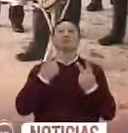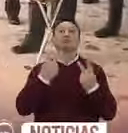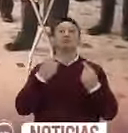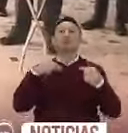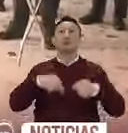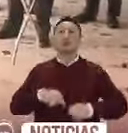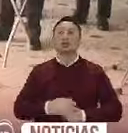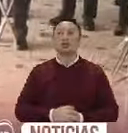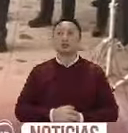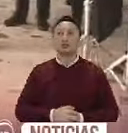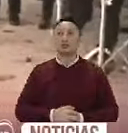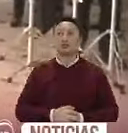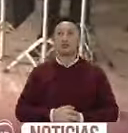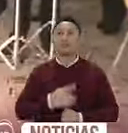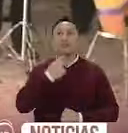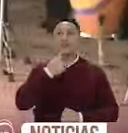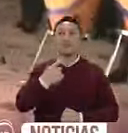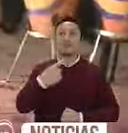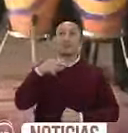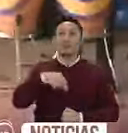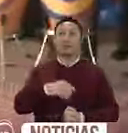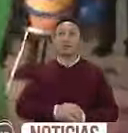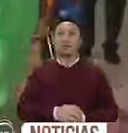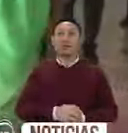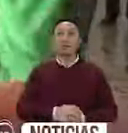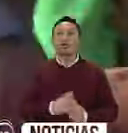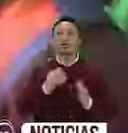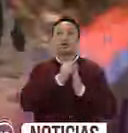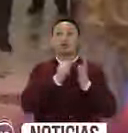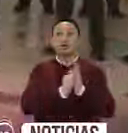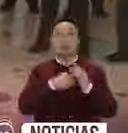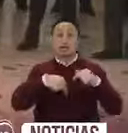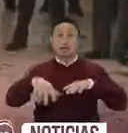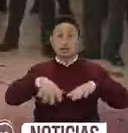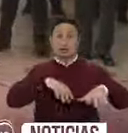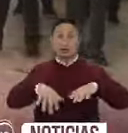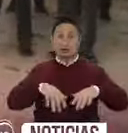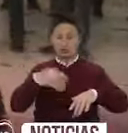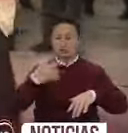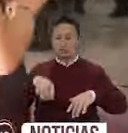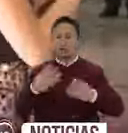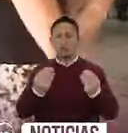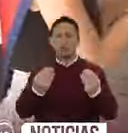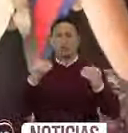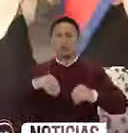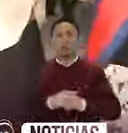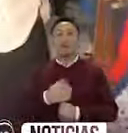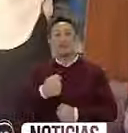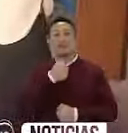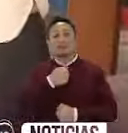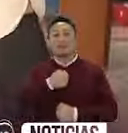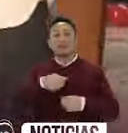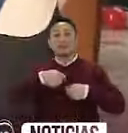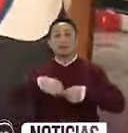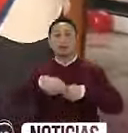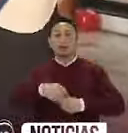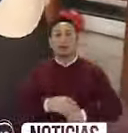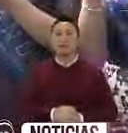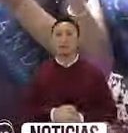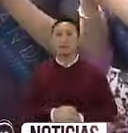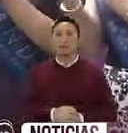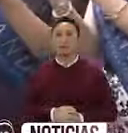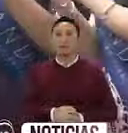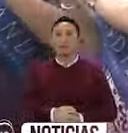de comunicación nos comentaron que han llevado una agenda llena de actividades sociales, entrevistas y talleres, que